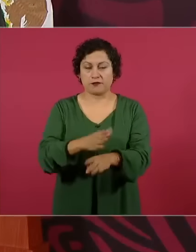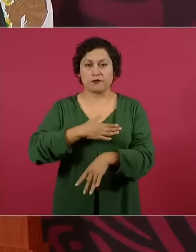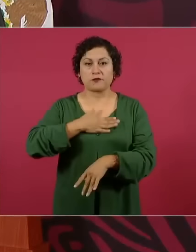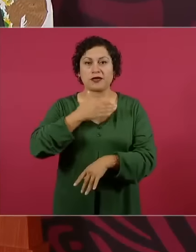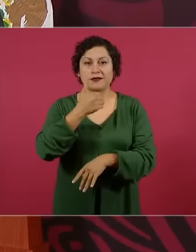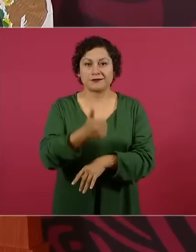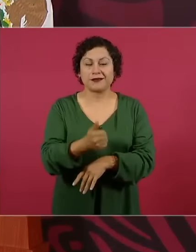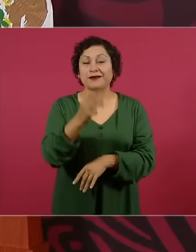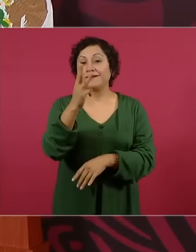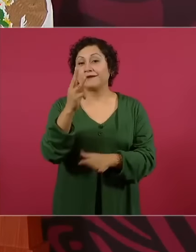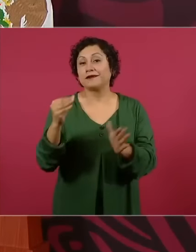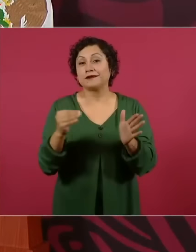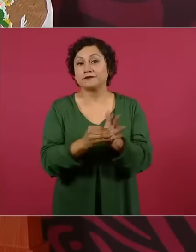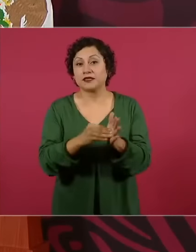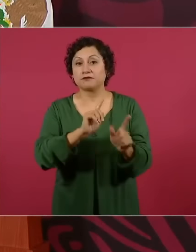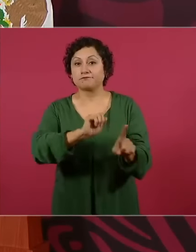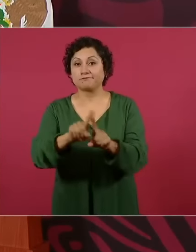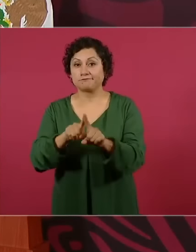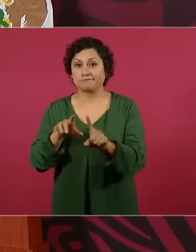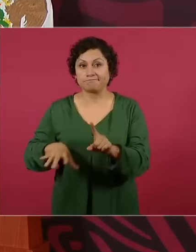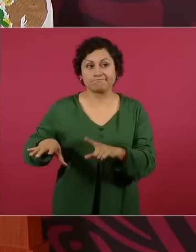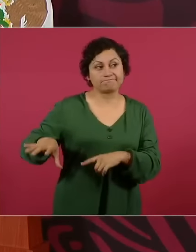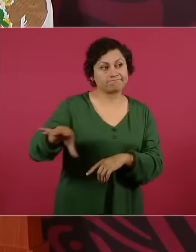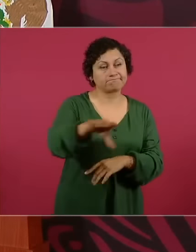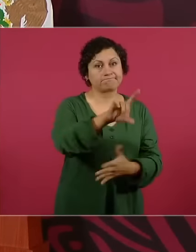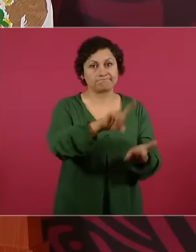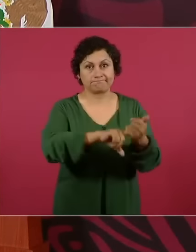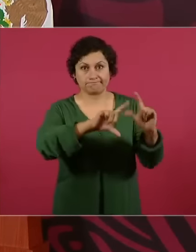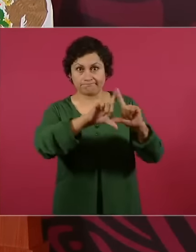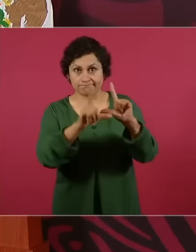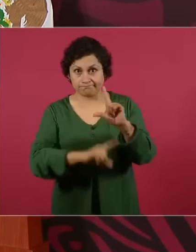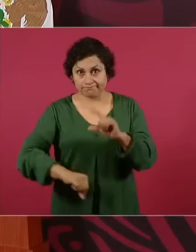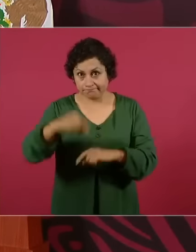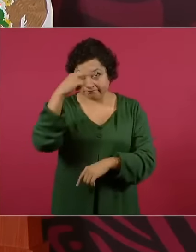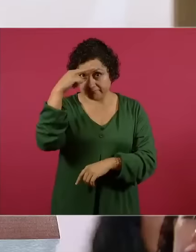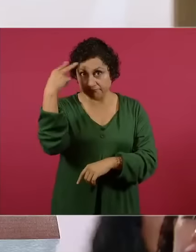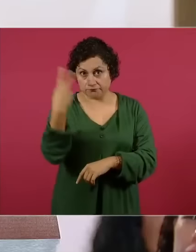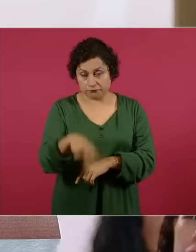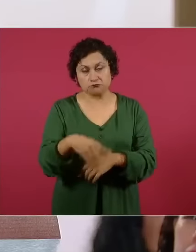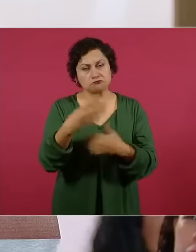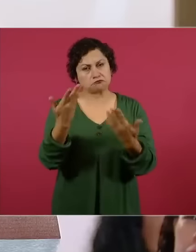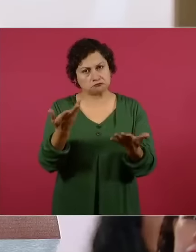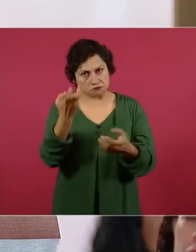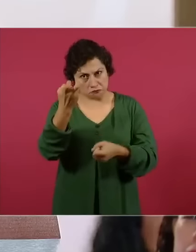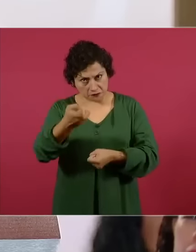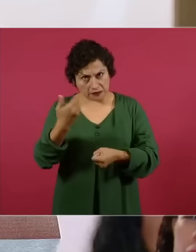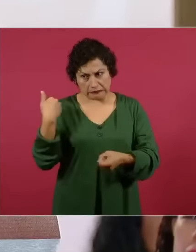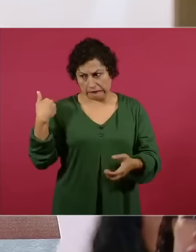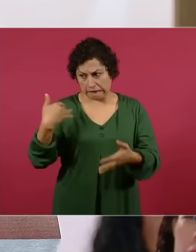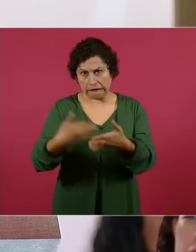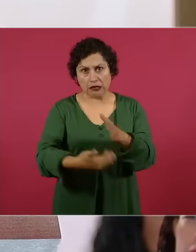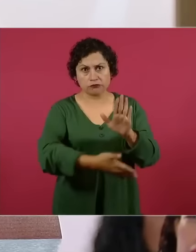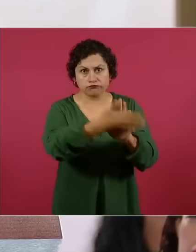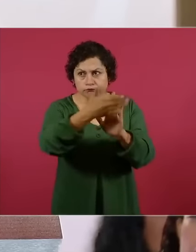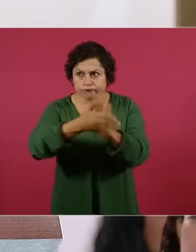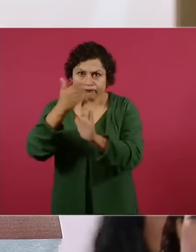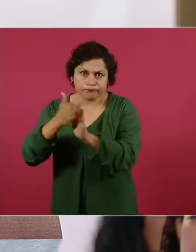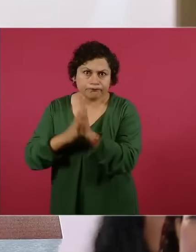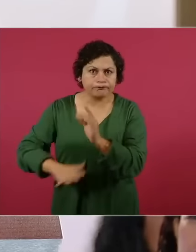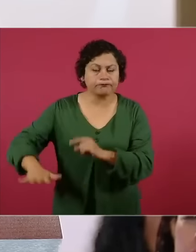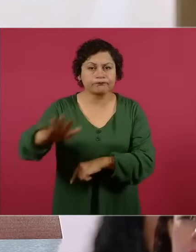del Bienestar, que se construyeron con ese propósito. Es el banco con